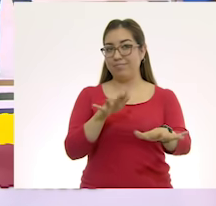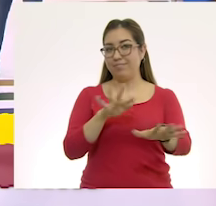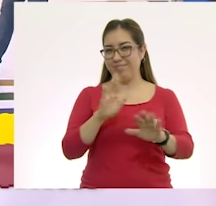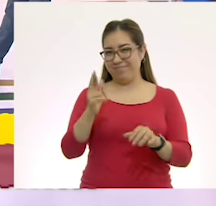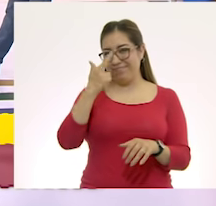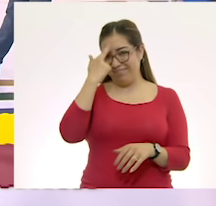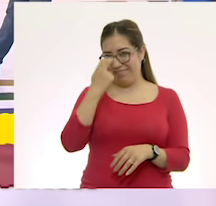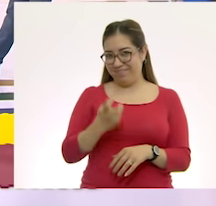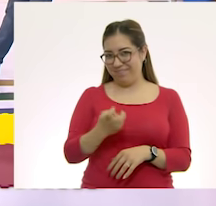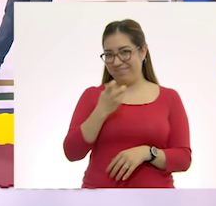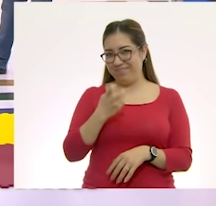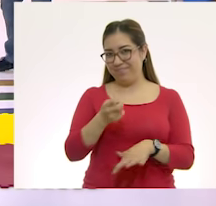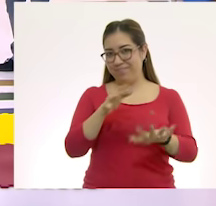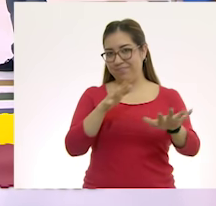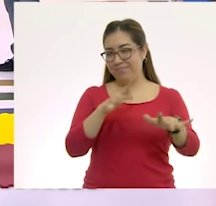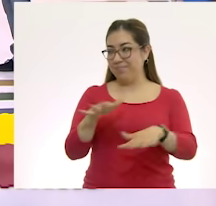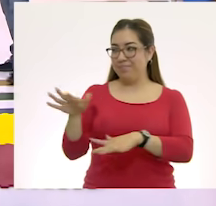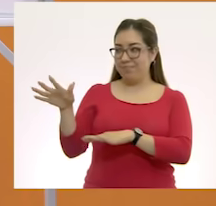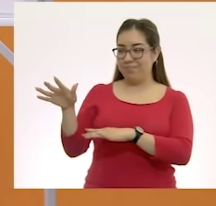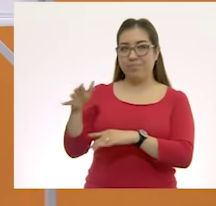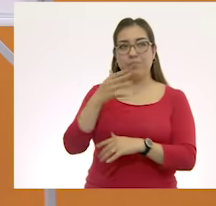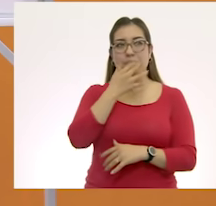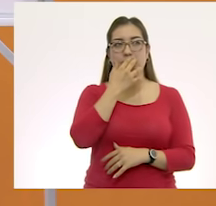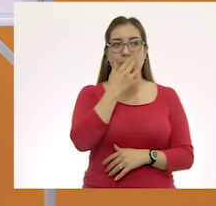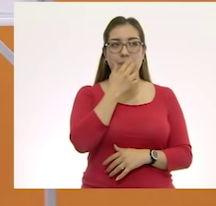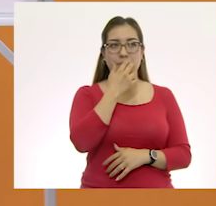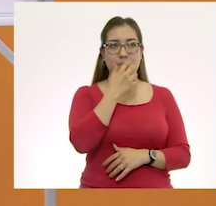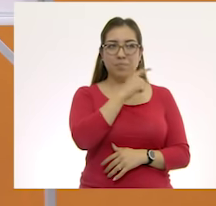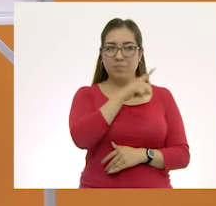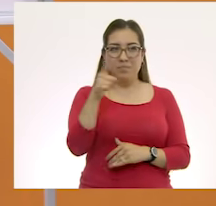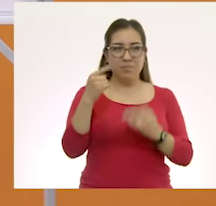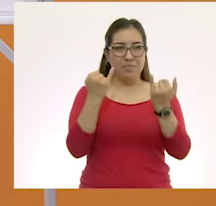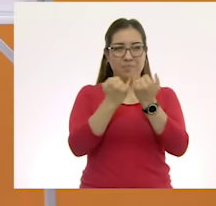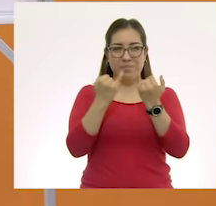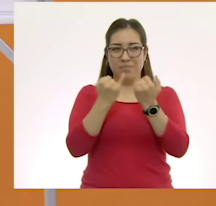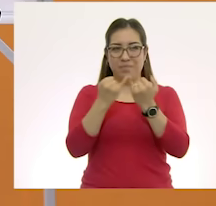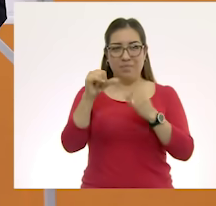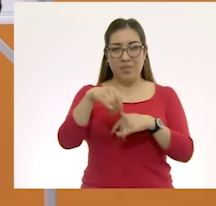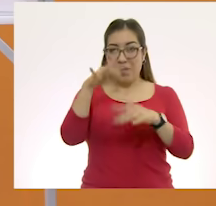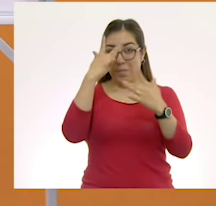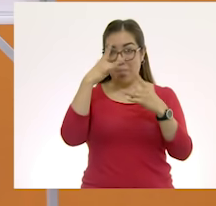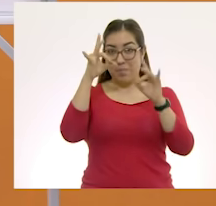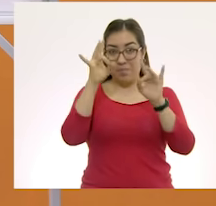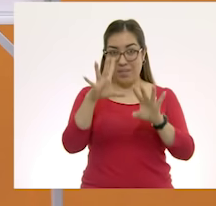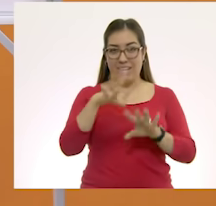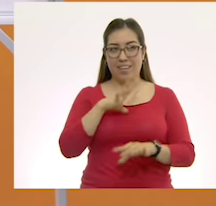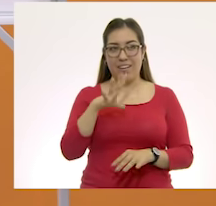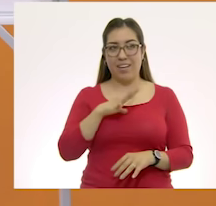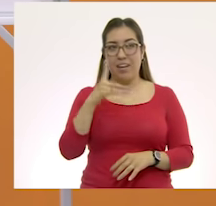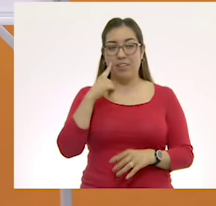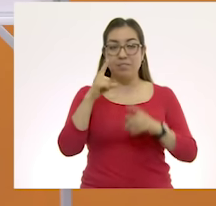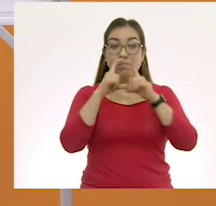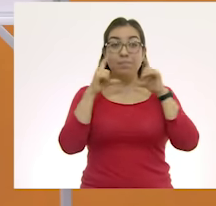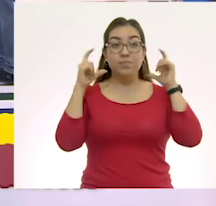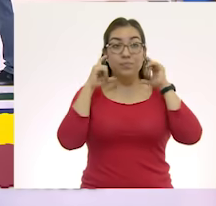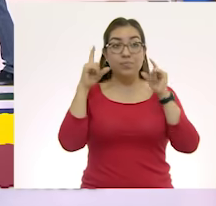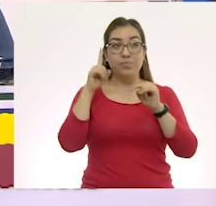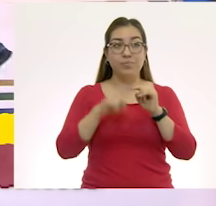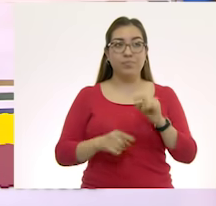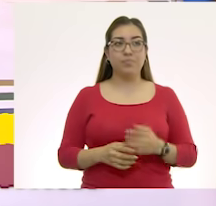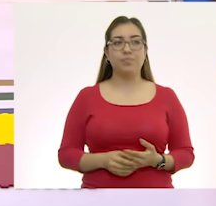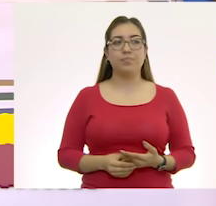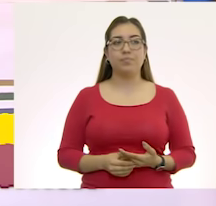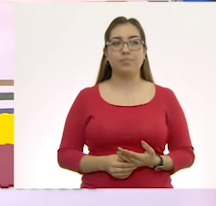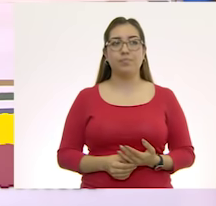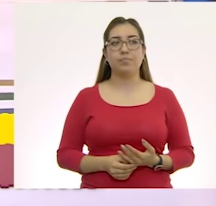teníamos implementado. Esto es para que ya en casa tengamos magia en esta clase del día de hoy. Me voy a quitar el cubrebocas. Sí. Y